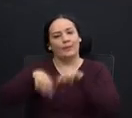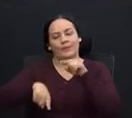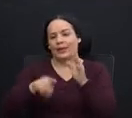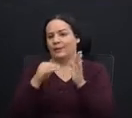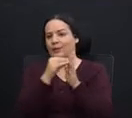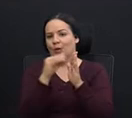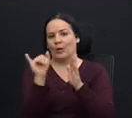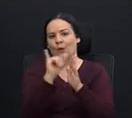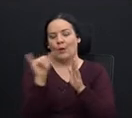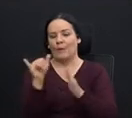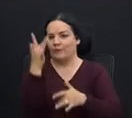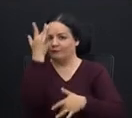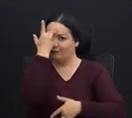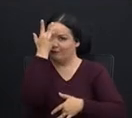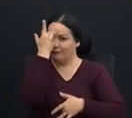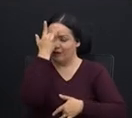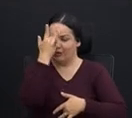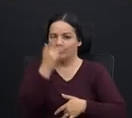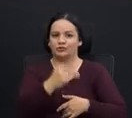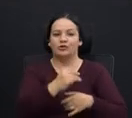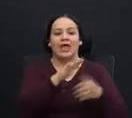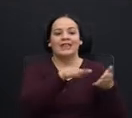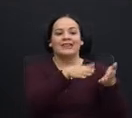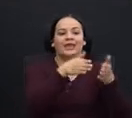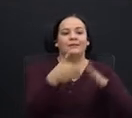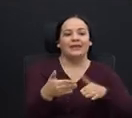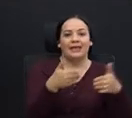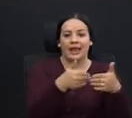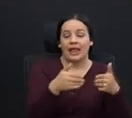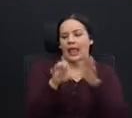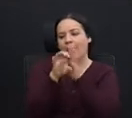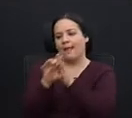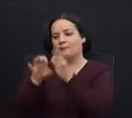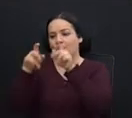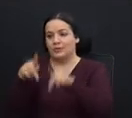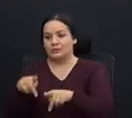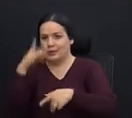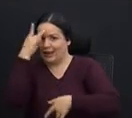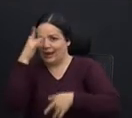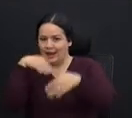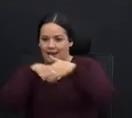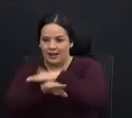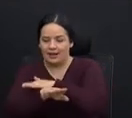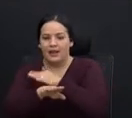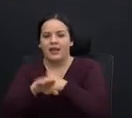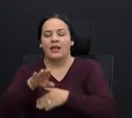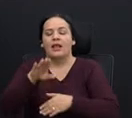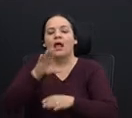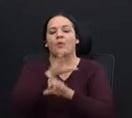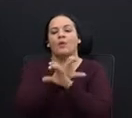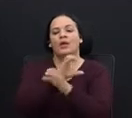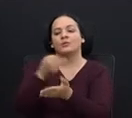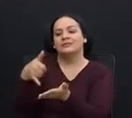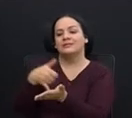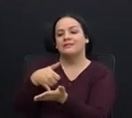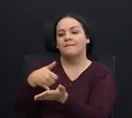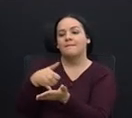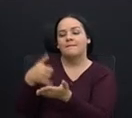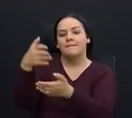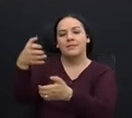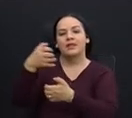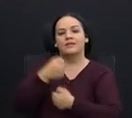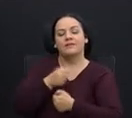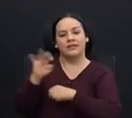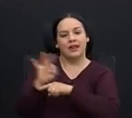enfermos terminales. Por ejemplo, los pacientes que ingresan a las unidades de cuidados intensivos para recibir tratamientos